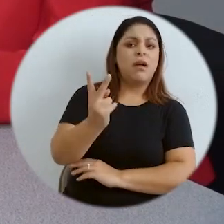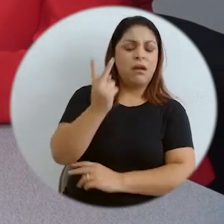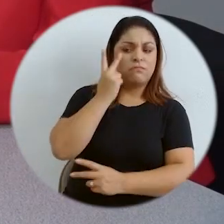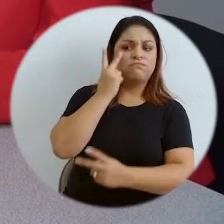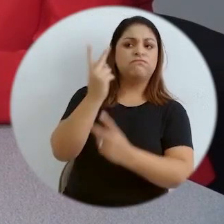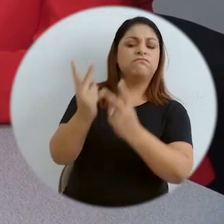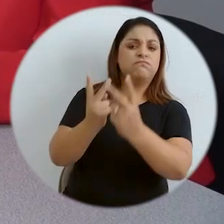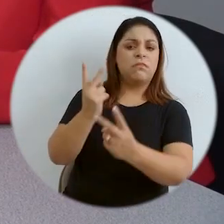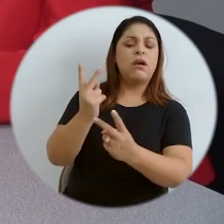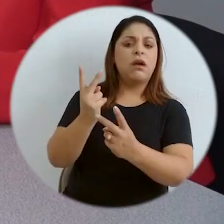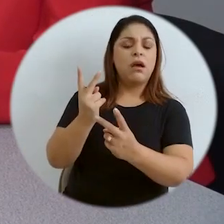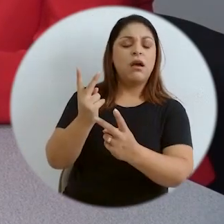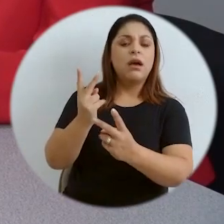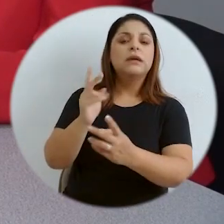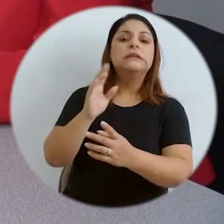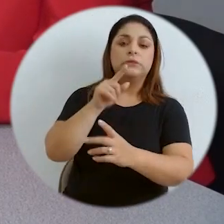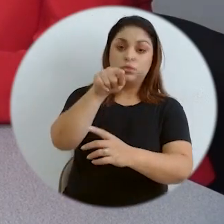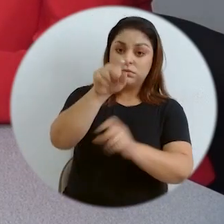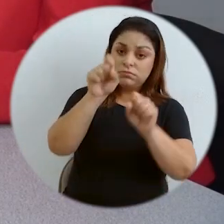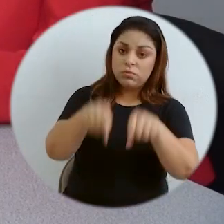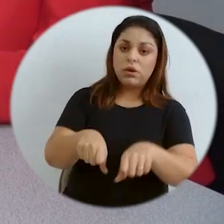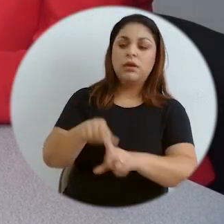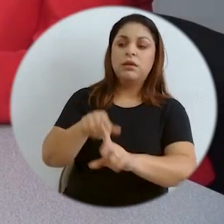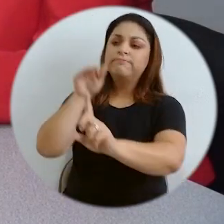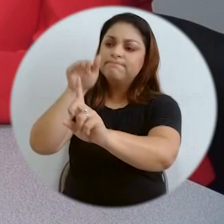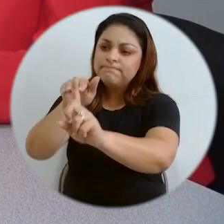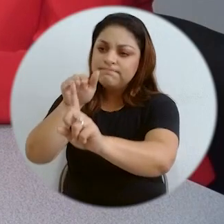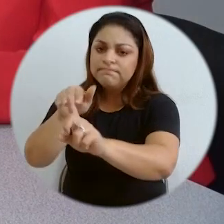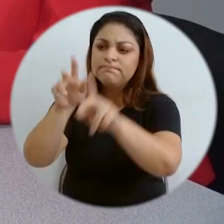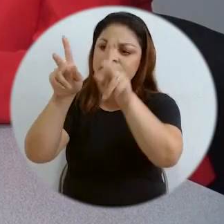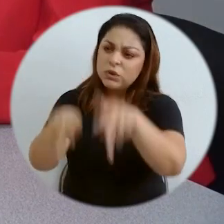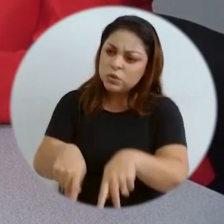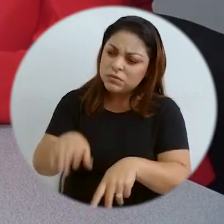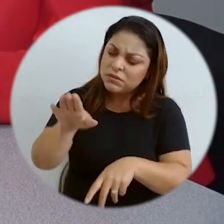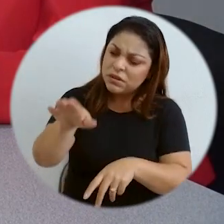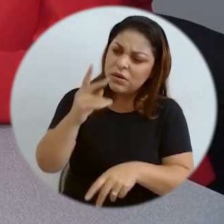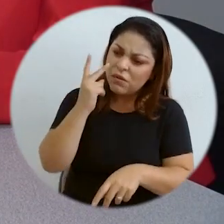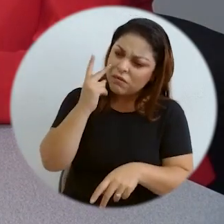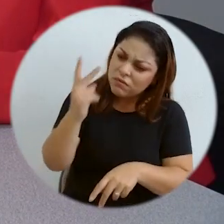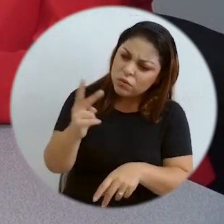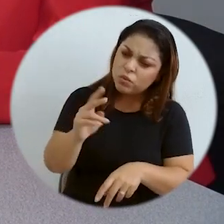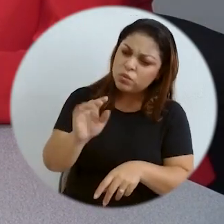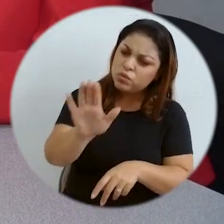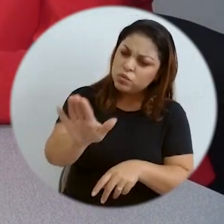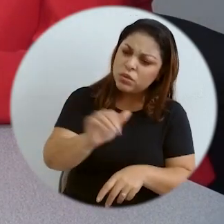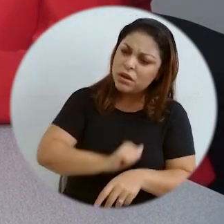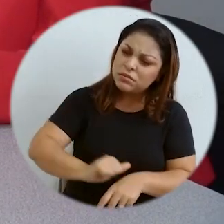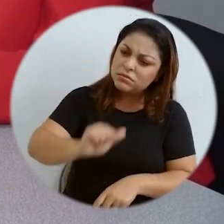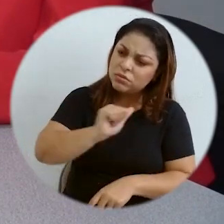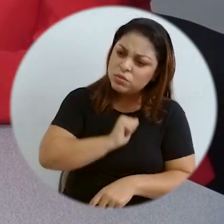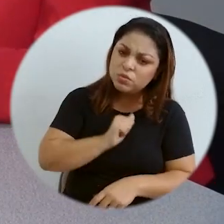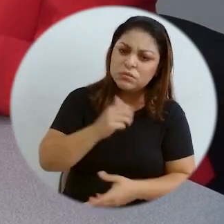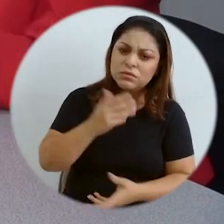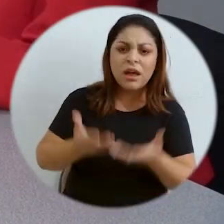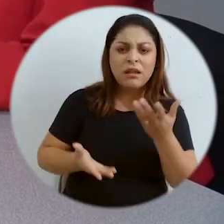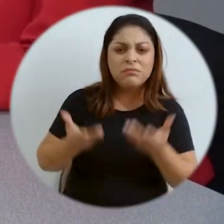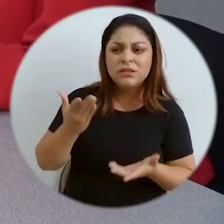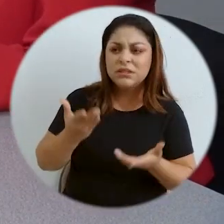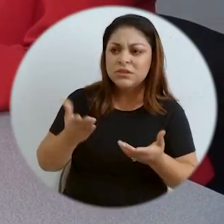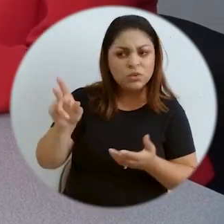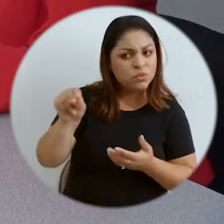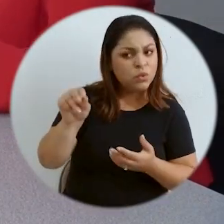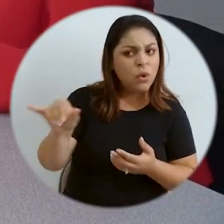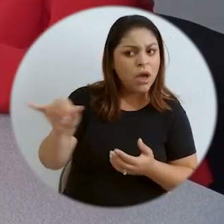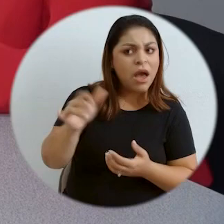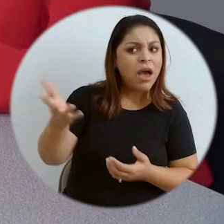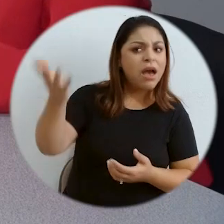está del todo bien. Entonces uno puede acercarse a la persona y decirle, bueno, veo que, ¿verdad? Que tal vez yo